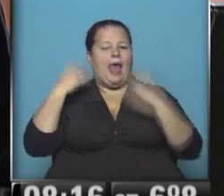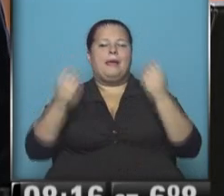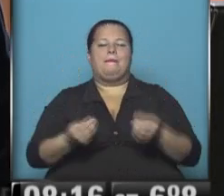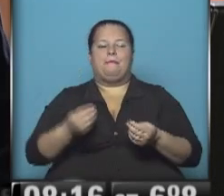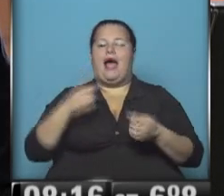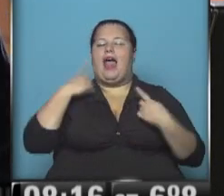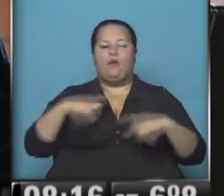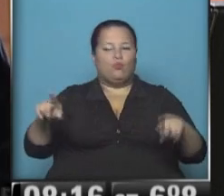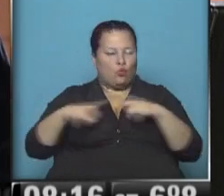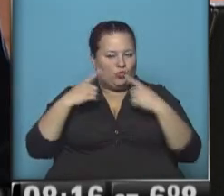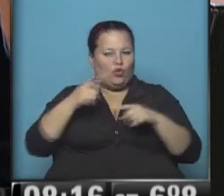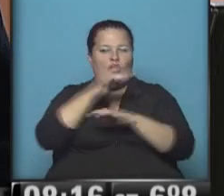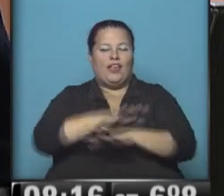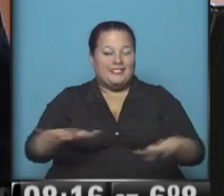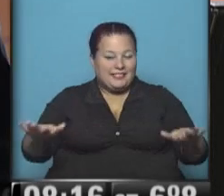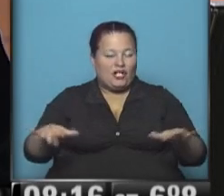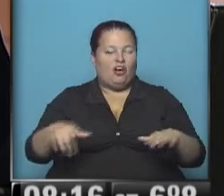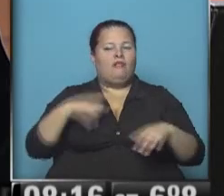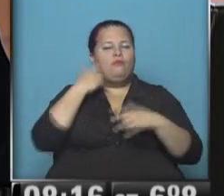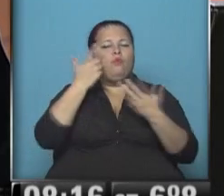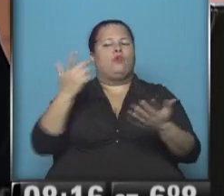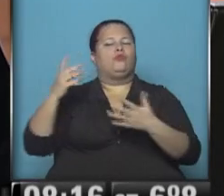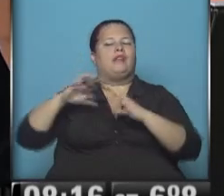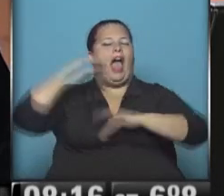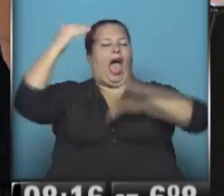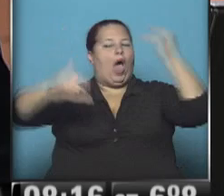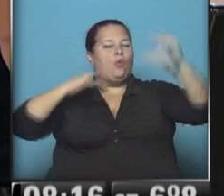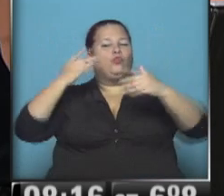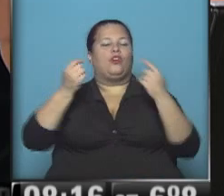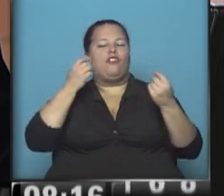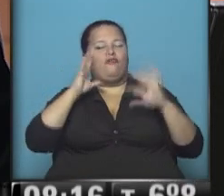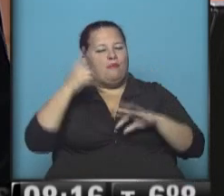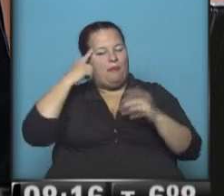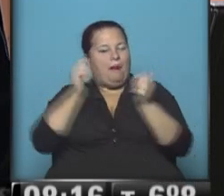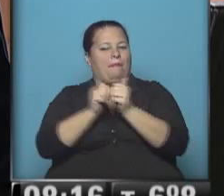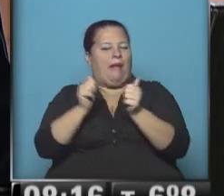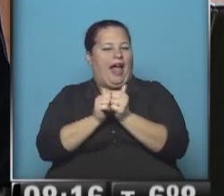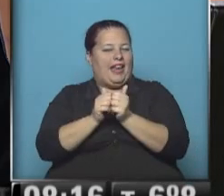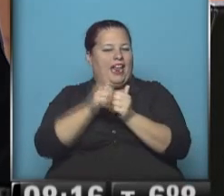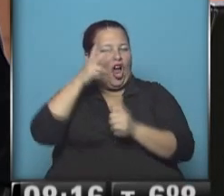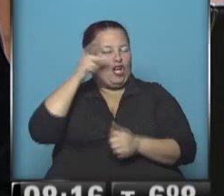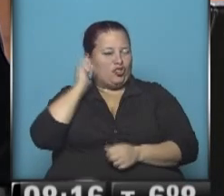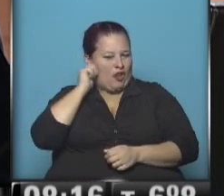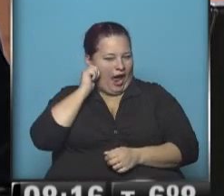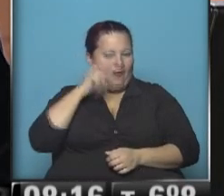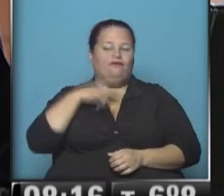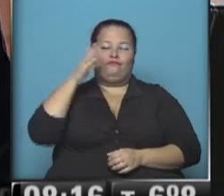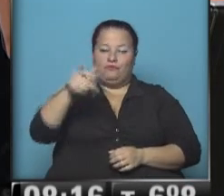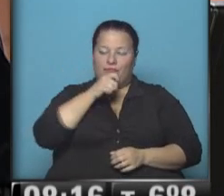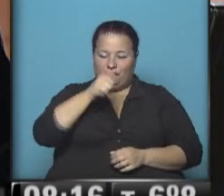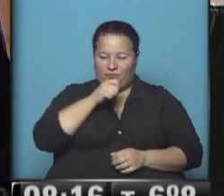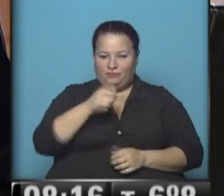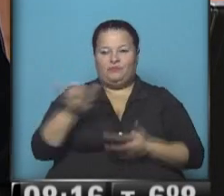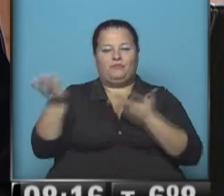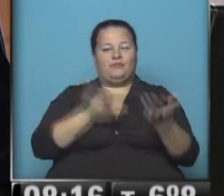este musical infantil que retrata el mundo de los adultos a través de la mirada de una pareja de 8 años. Estuvimos con ellos,